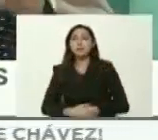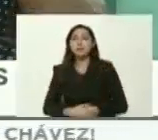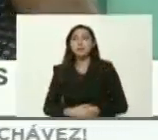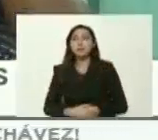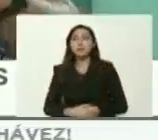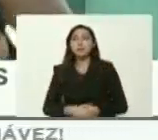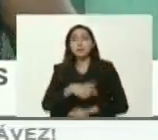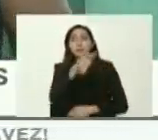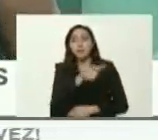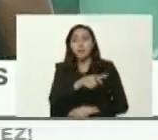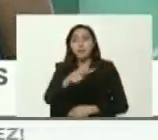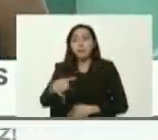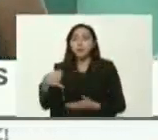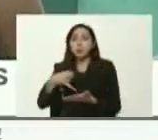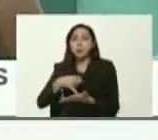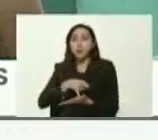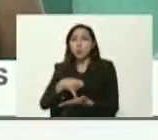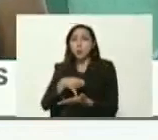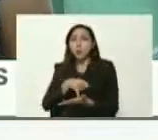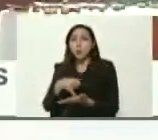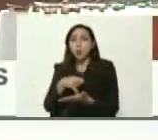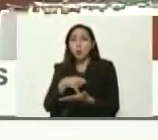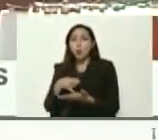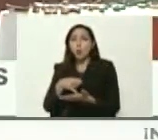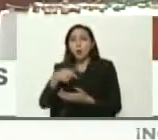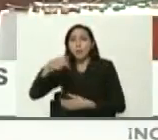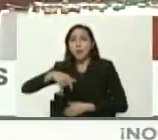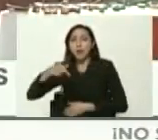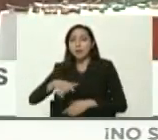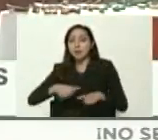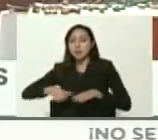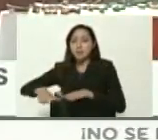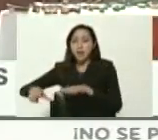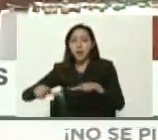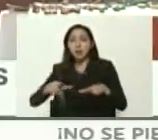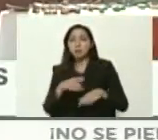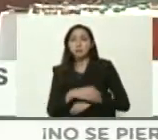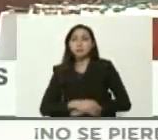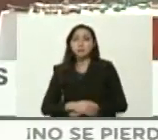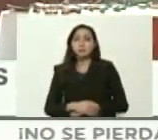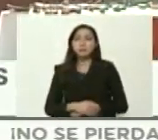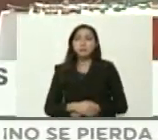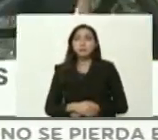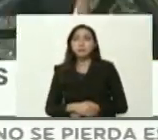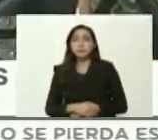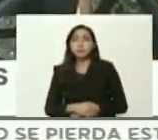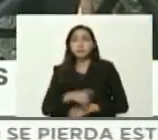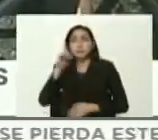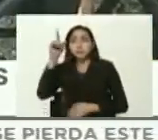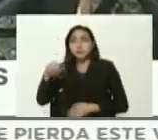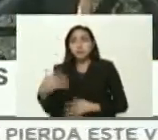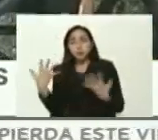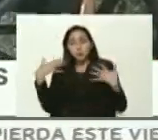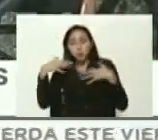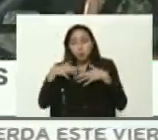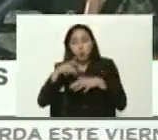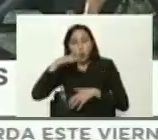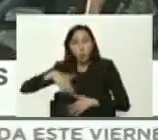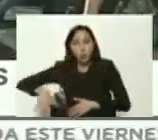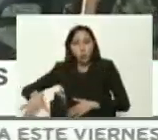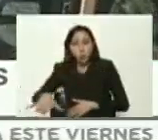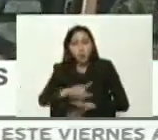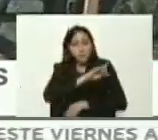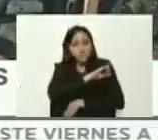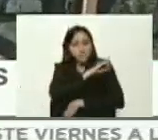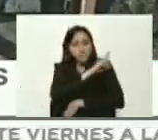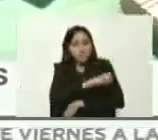a los habitantes más vulnerables de este territorio, presidente. Y bueno, consolidando el poder comunal